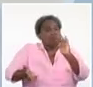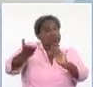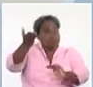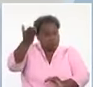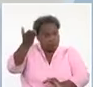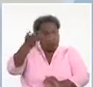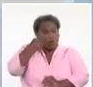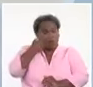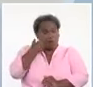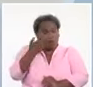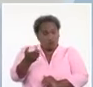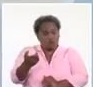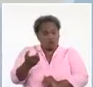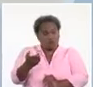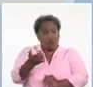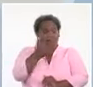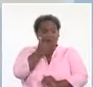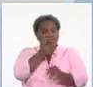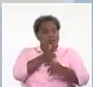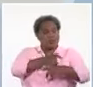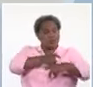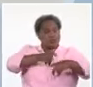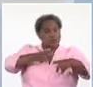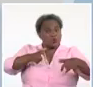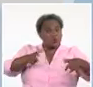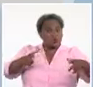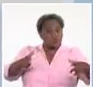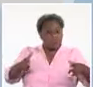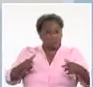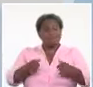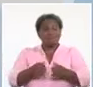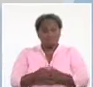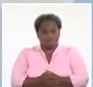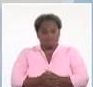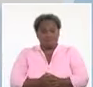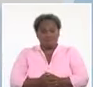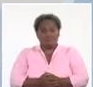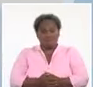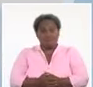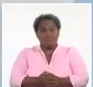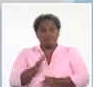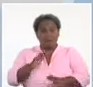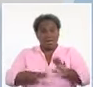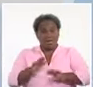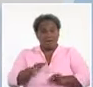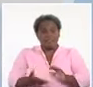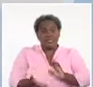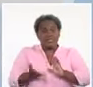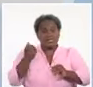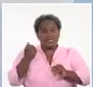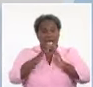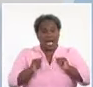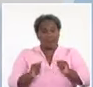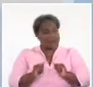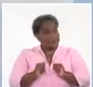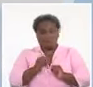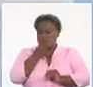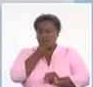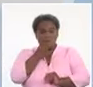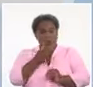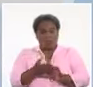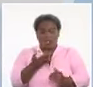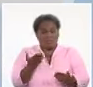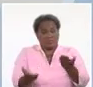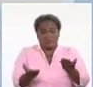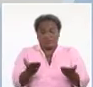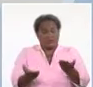incidencia tanto, pues indiscutiblemente hay veces que no se pueden dar las altas en correspondencia con el número de